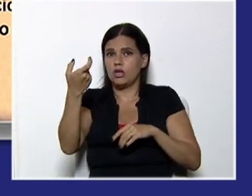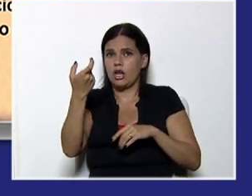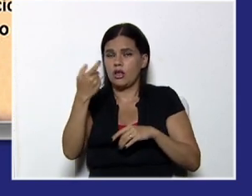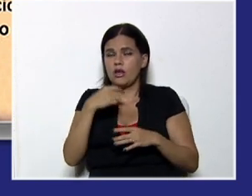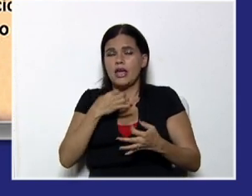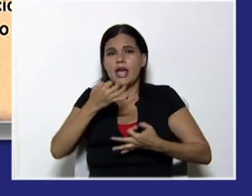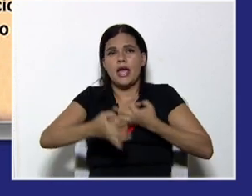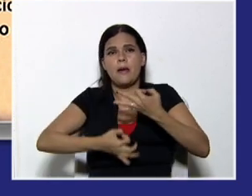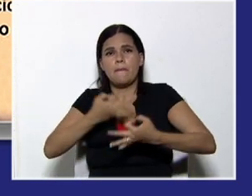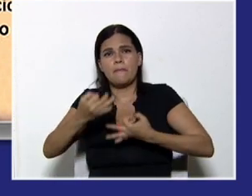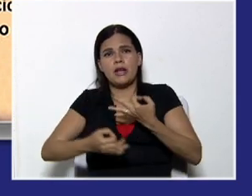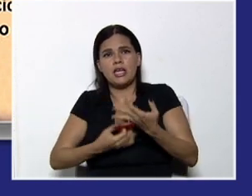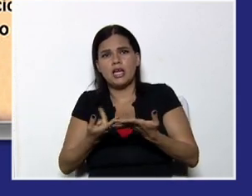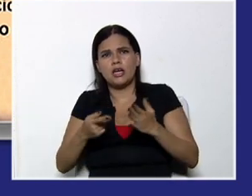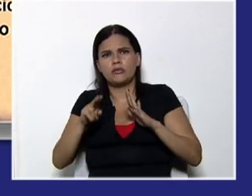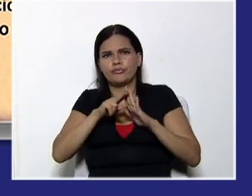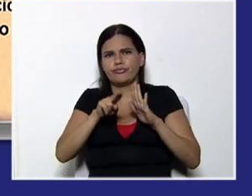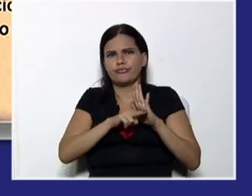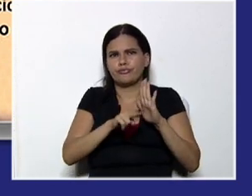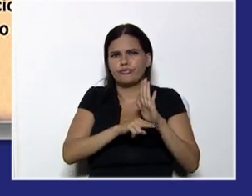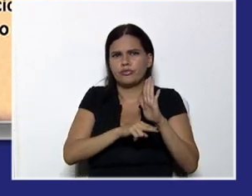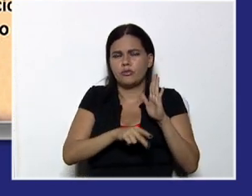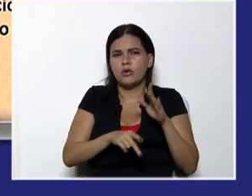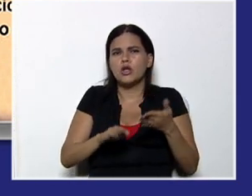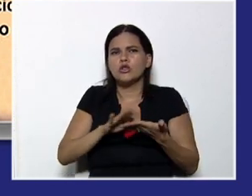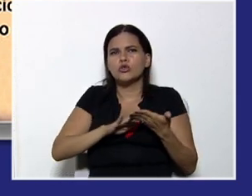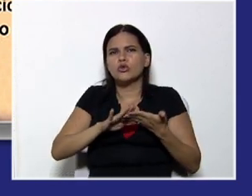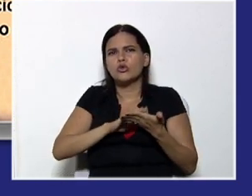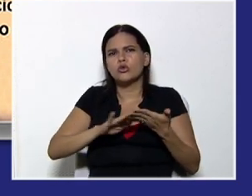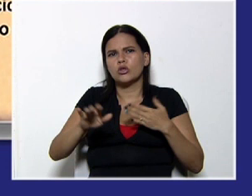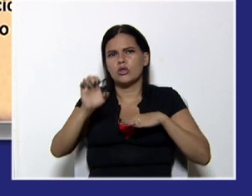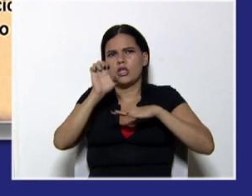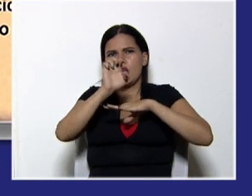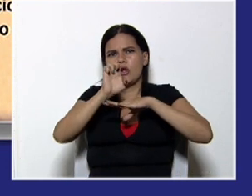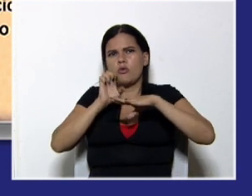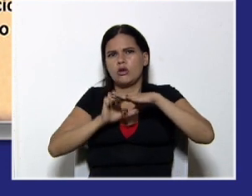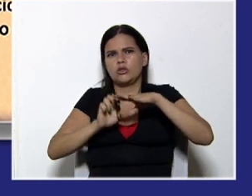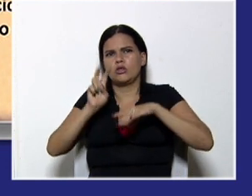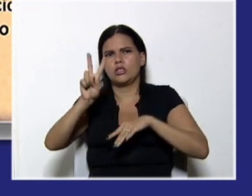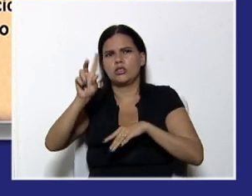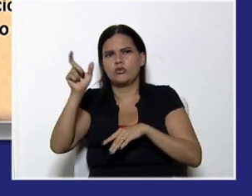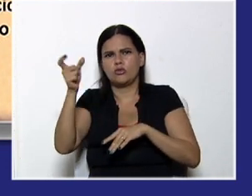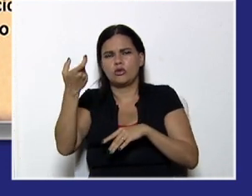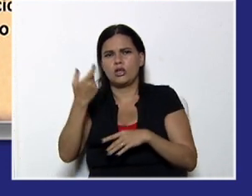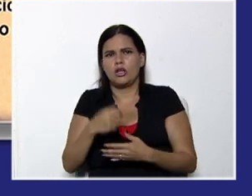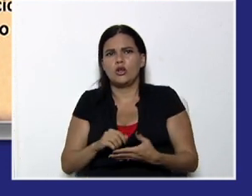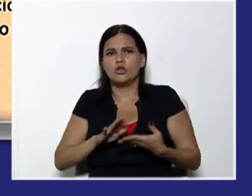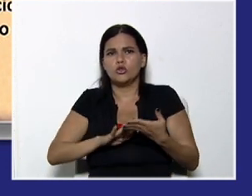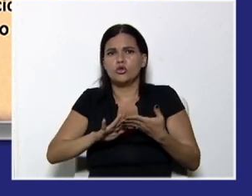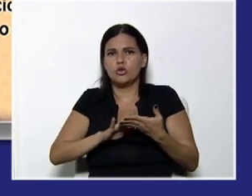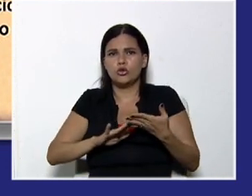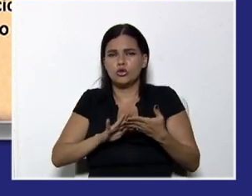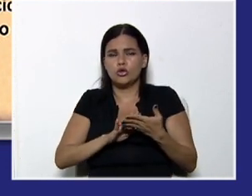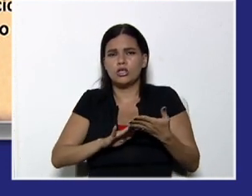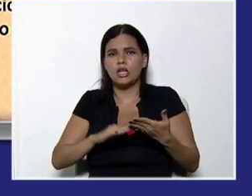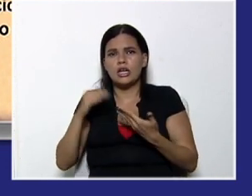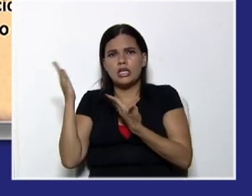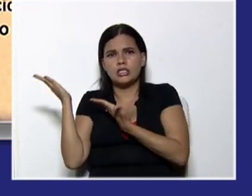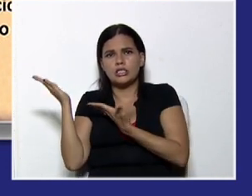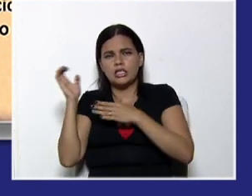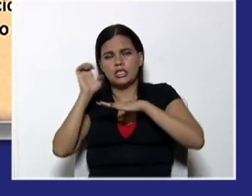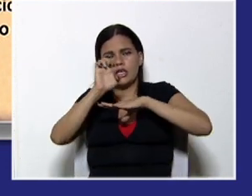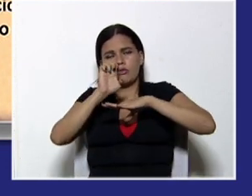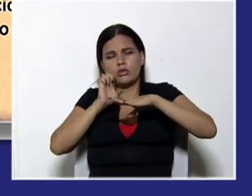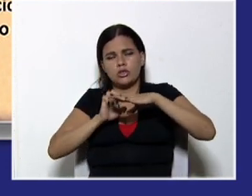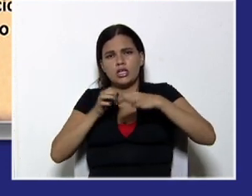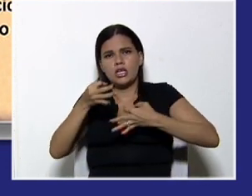pasos a seguir para resolver una ecuación de segundo grado. Resolver las siguientes inecuaciones de segundo grado y determinar